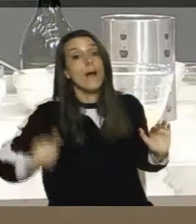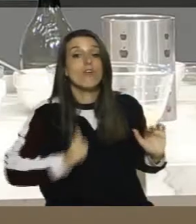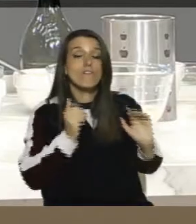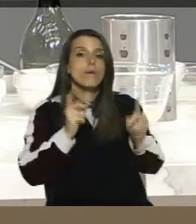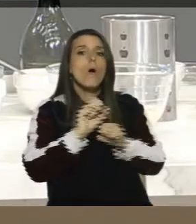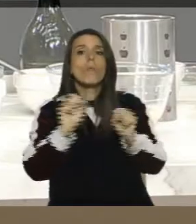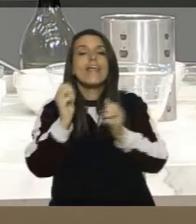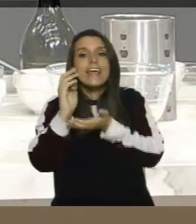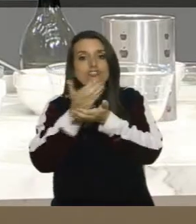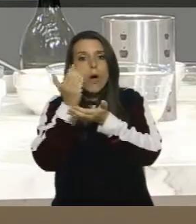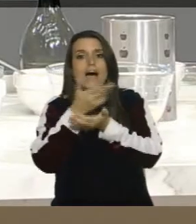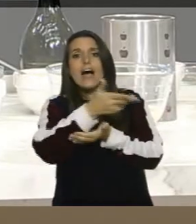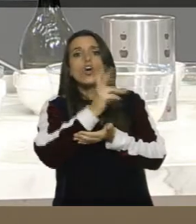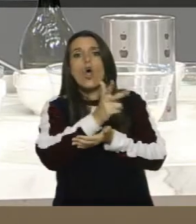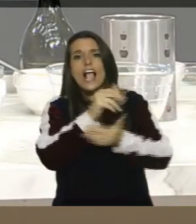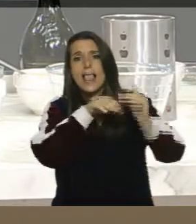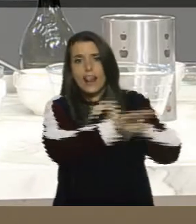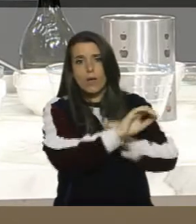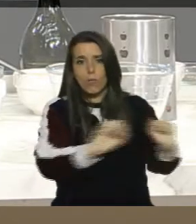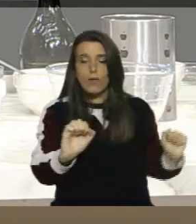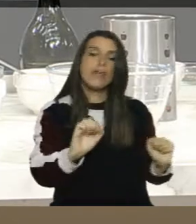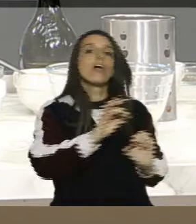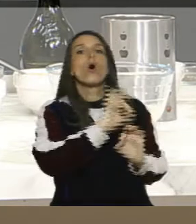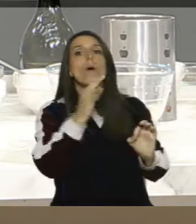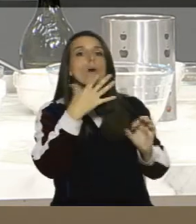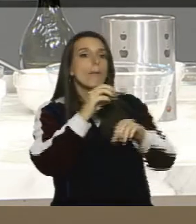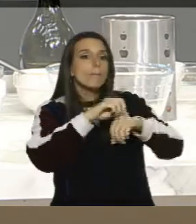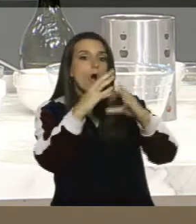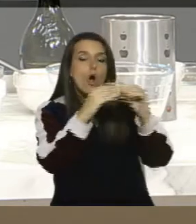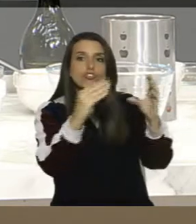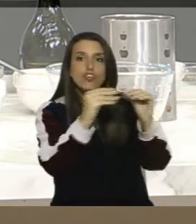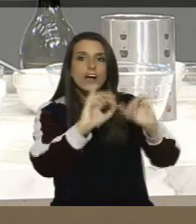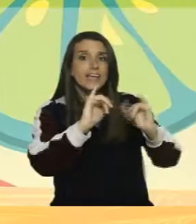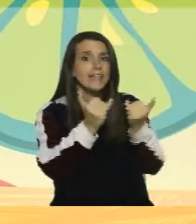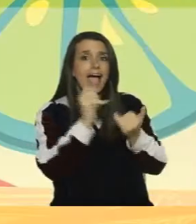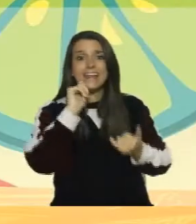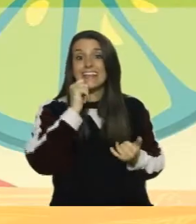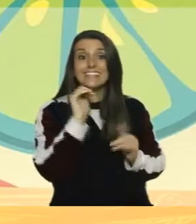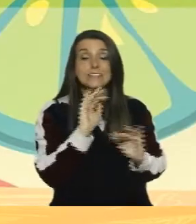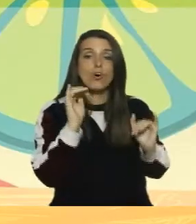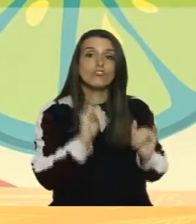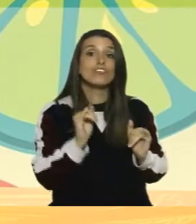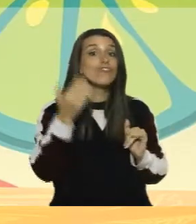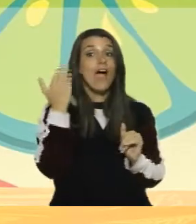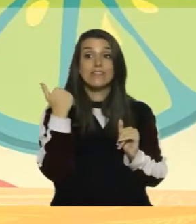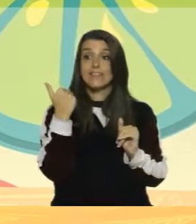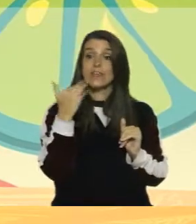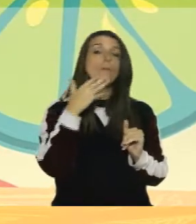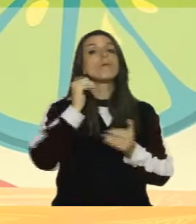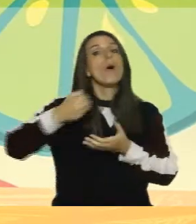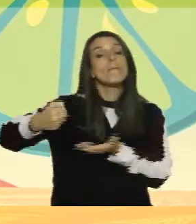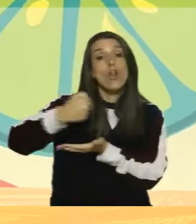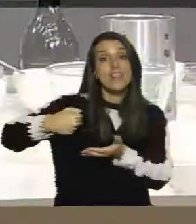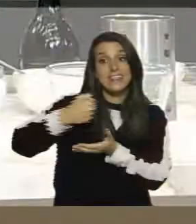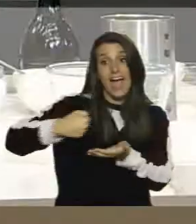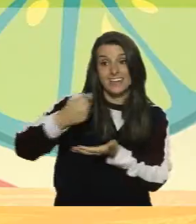podés hacerte una sopita con esos vegetales que están ahí, desmenuzás un poquito de pollo y te haces una sopita de pollo. Bueno, yo hice eso la otra vez cuando hice la polenta cremosa,